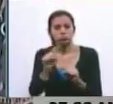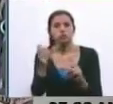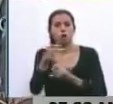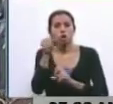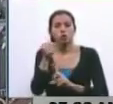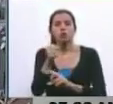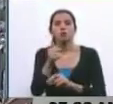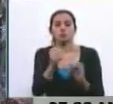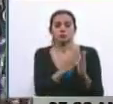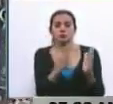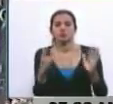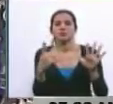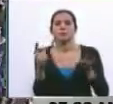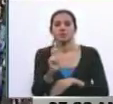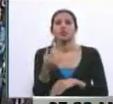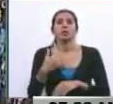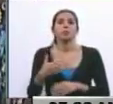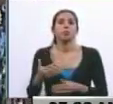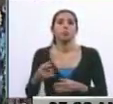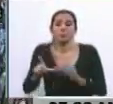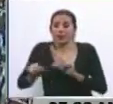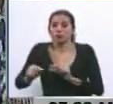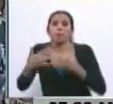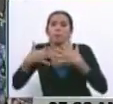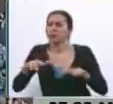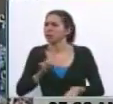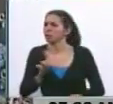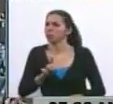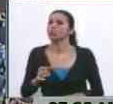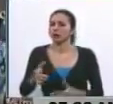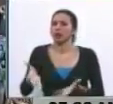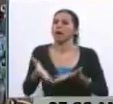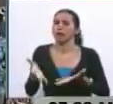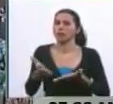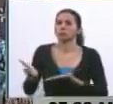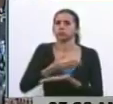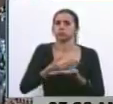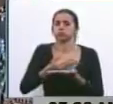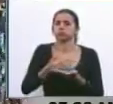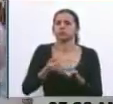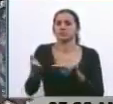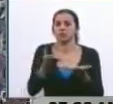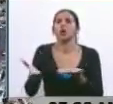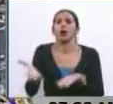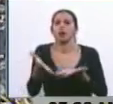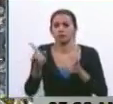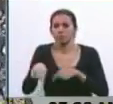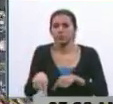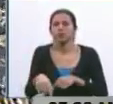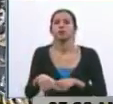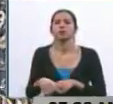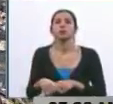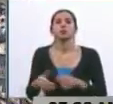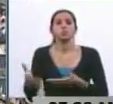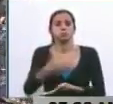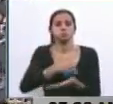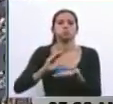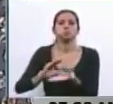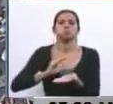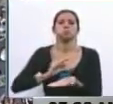primer semestre está dando con ganancias y estamos planificando el cierre del año con ganancias. Sin embargo, nosotros pertenecemos a